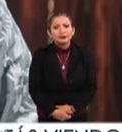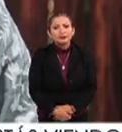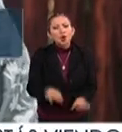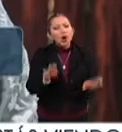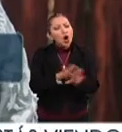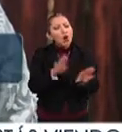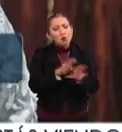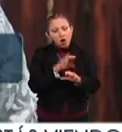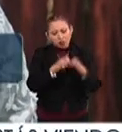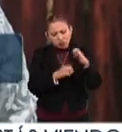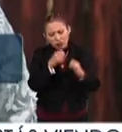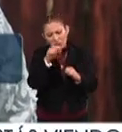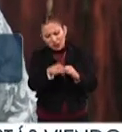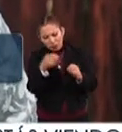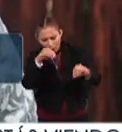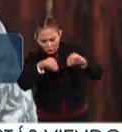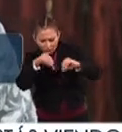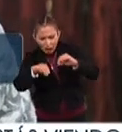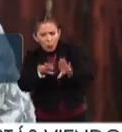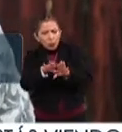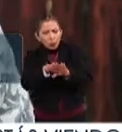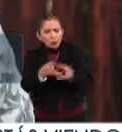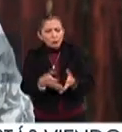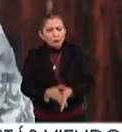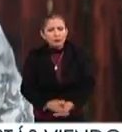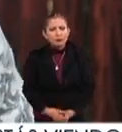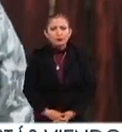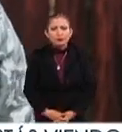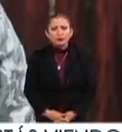¿Cómo se estructura esta estrategia?